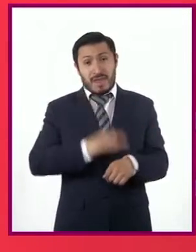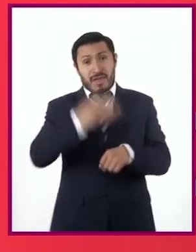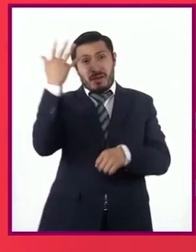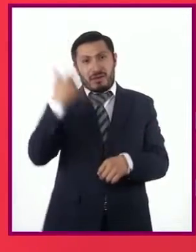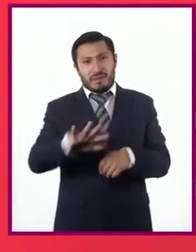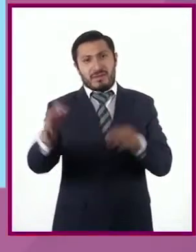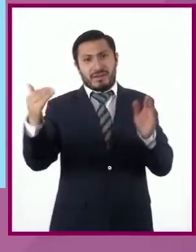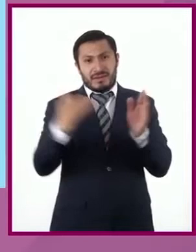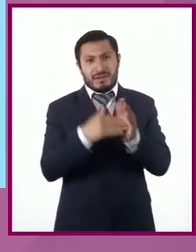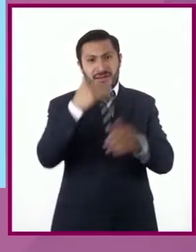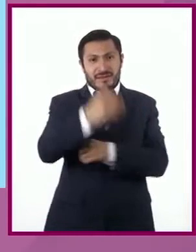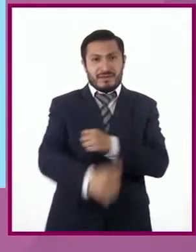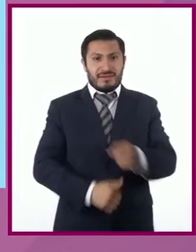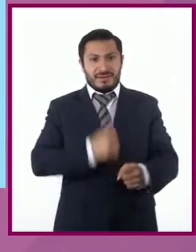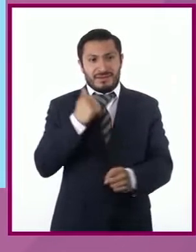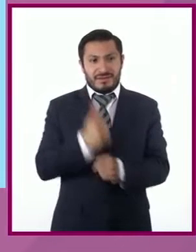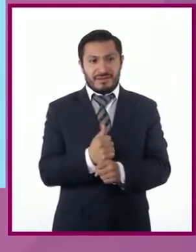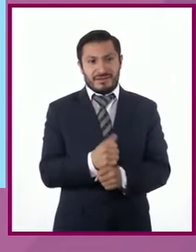10,000 años.